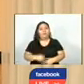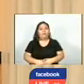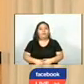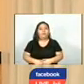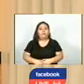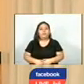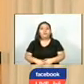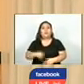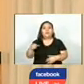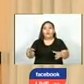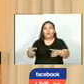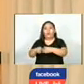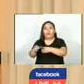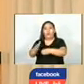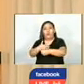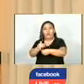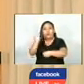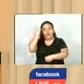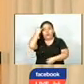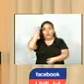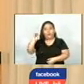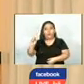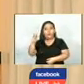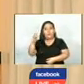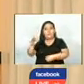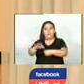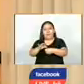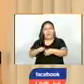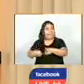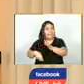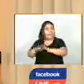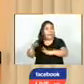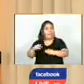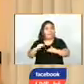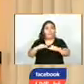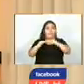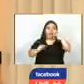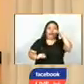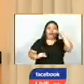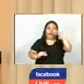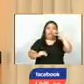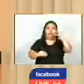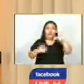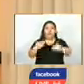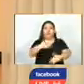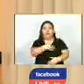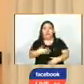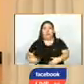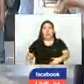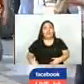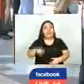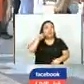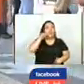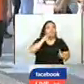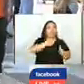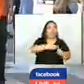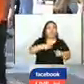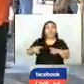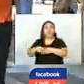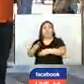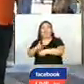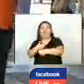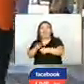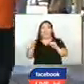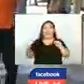que es que sí, Nuevas Ideas es el partido más grande, pero hay una diferencia bastante importante entre lo que es Bukele y Nuevas Ideas. Según la